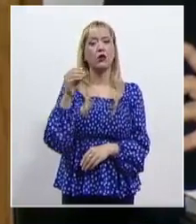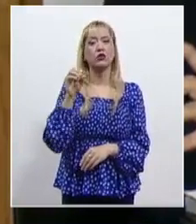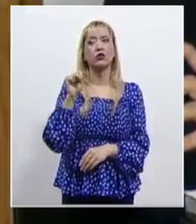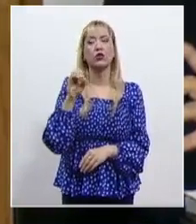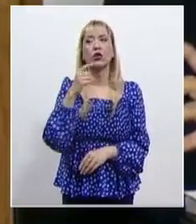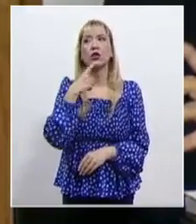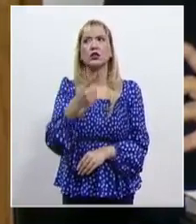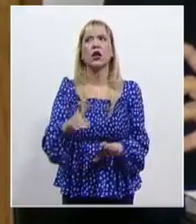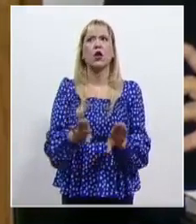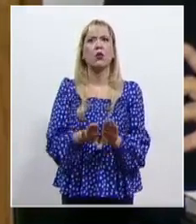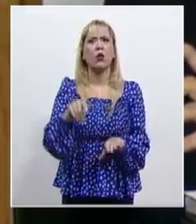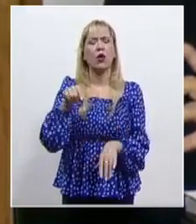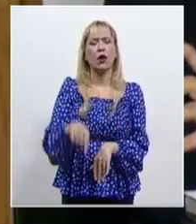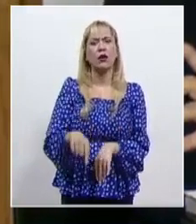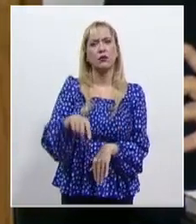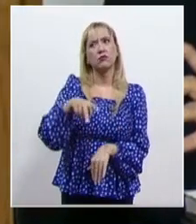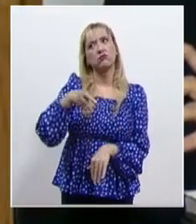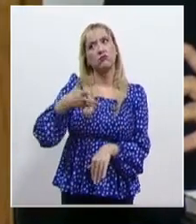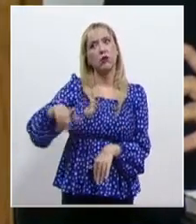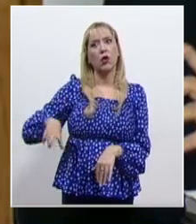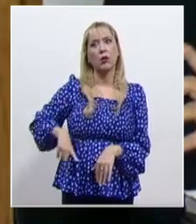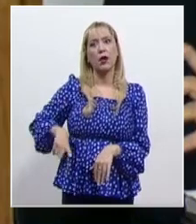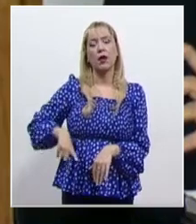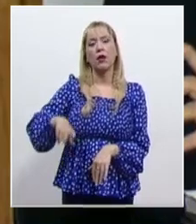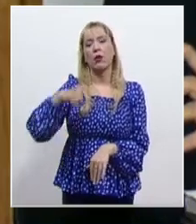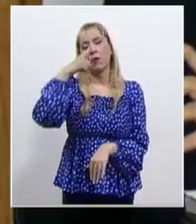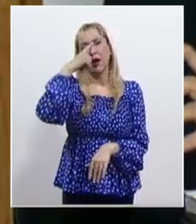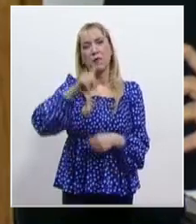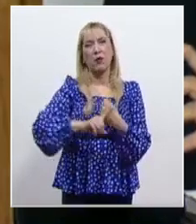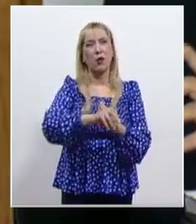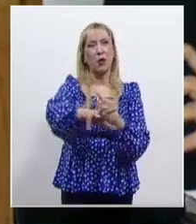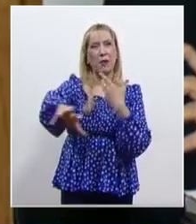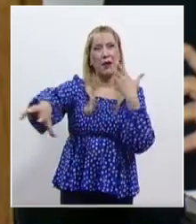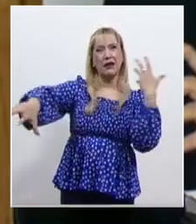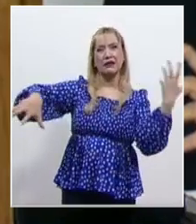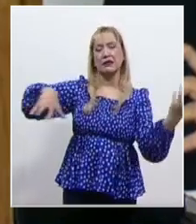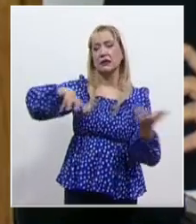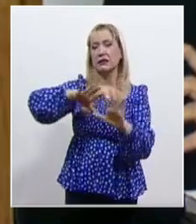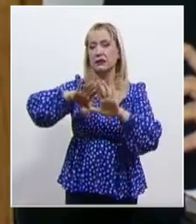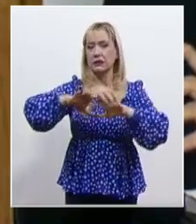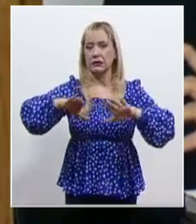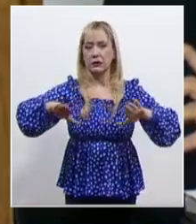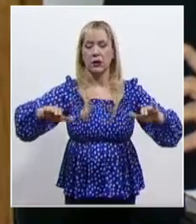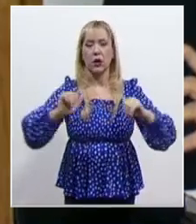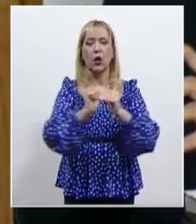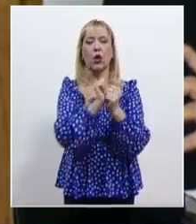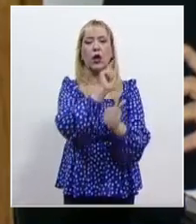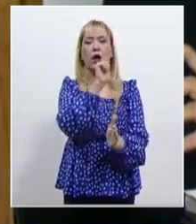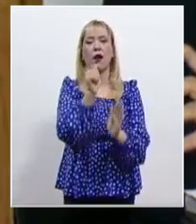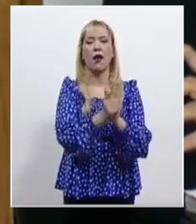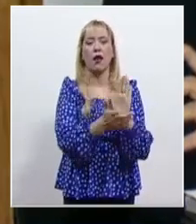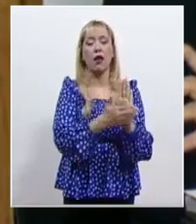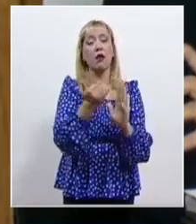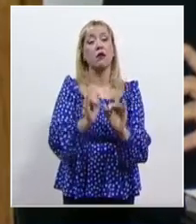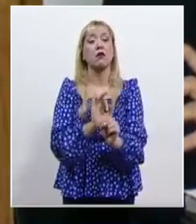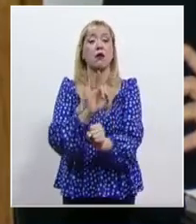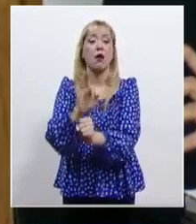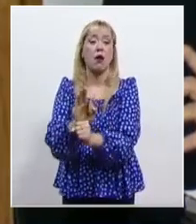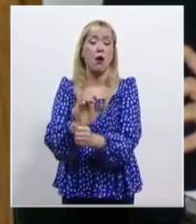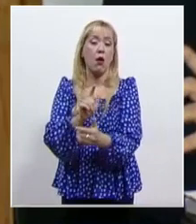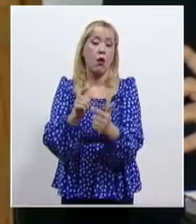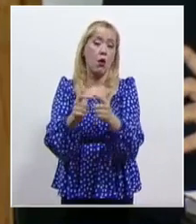Estado por su papel en la solución de los conflictos político-electorales, sobre todo con la protección de los grupos en condiciones